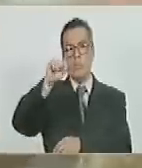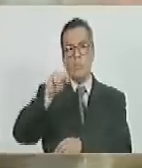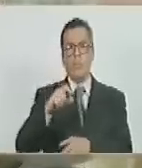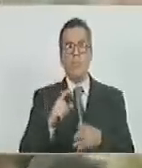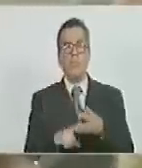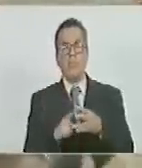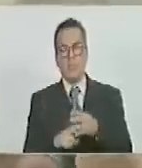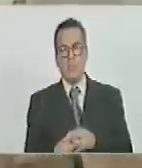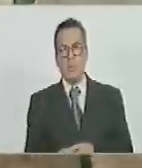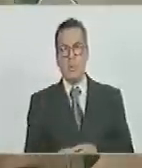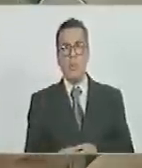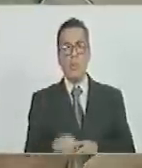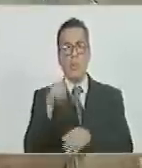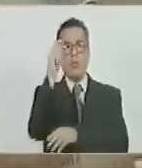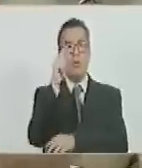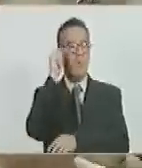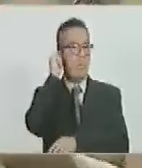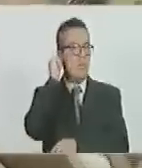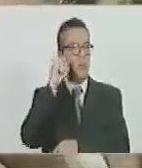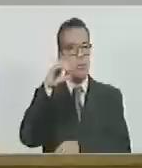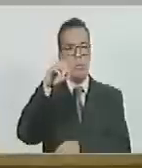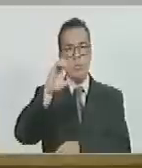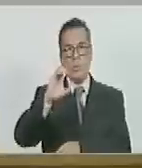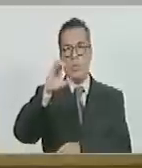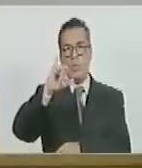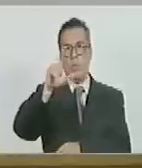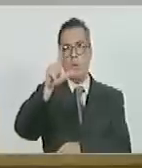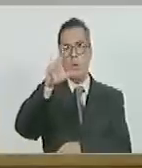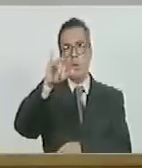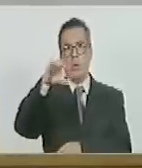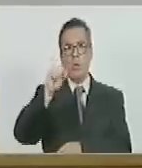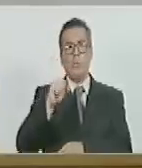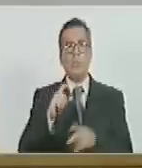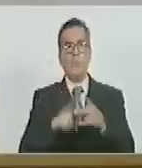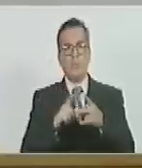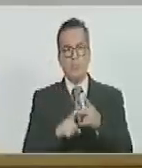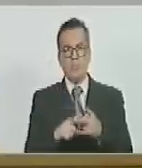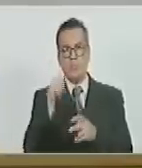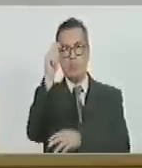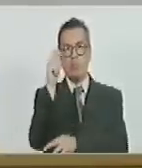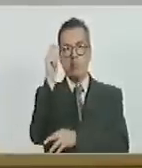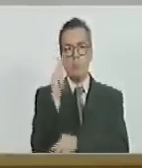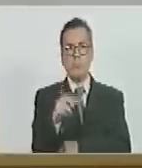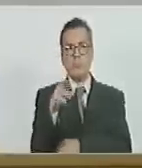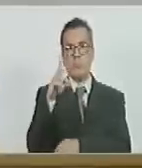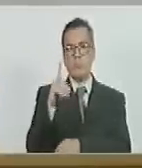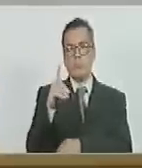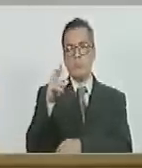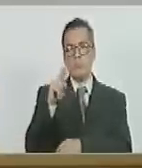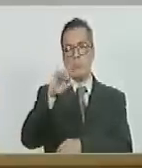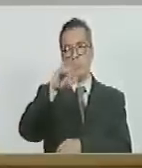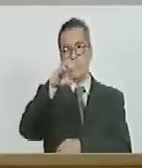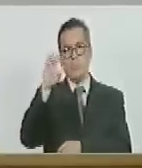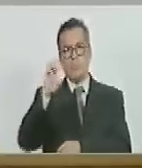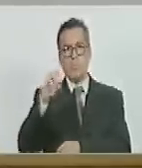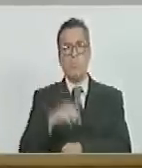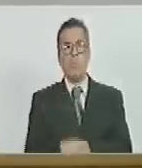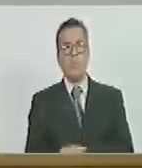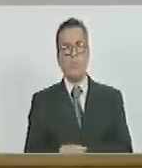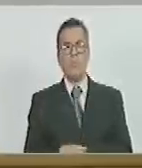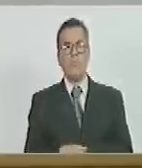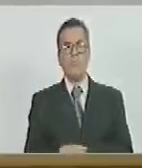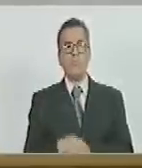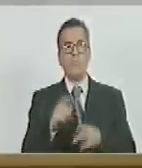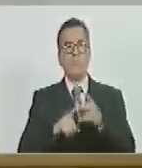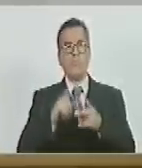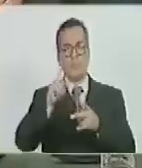Romero, la diputada Cilia Flores de Maduro, la diputada Desiree Santos Amaral,